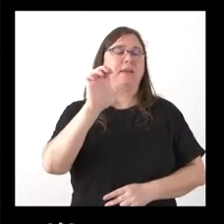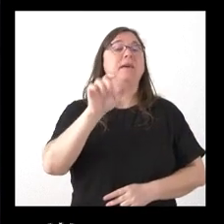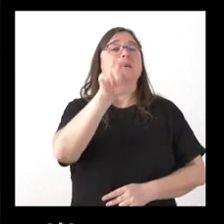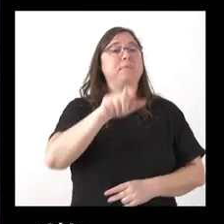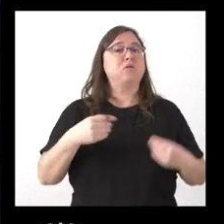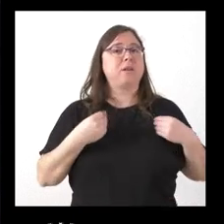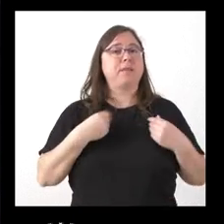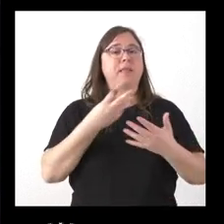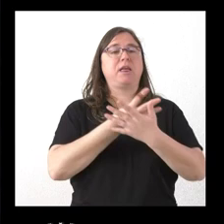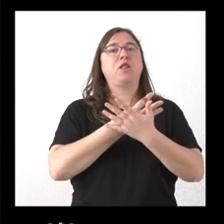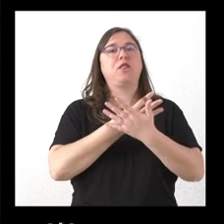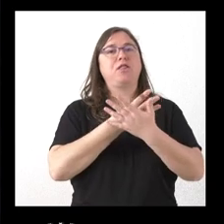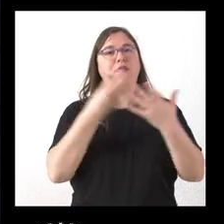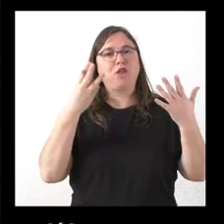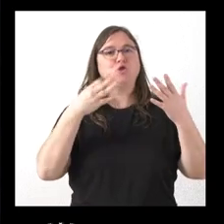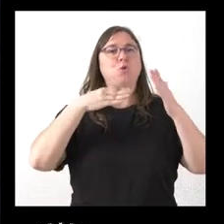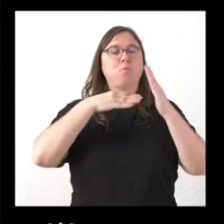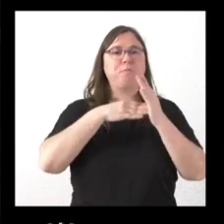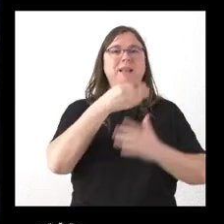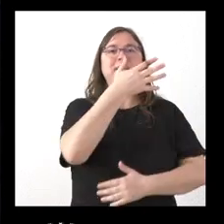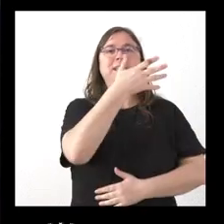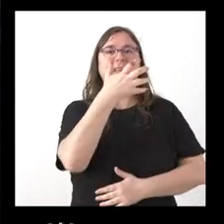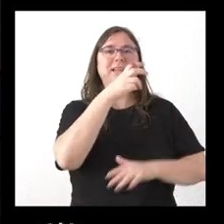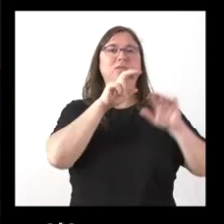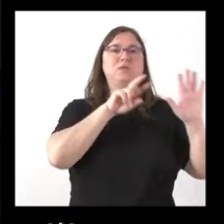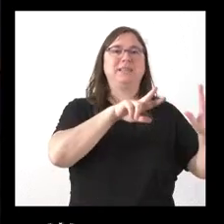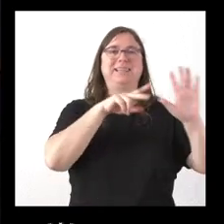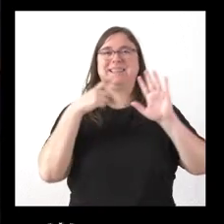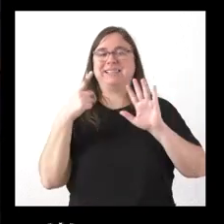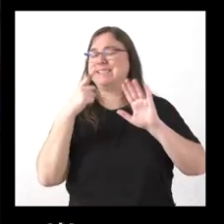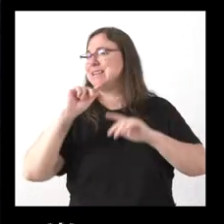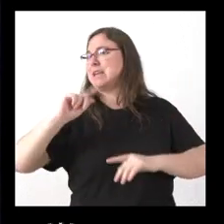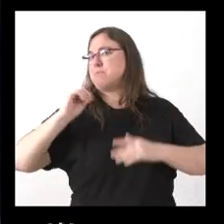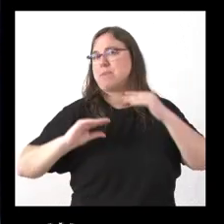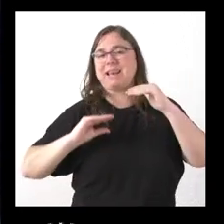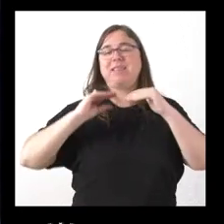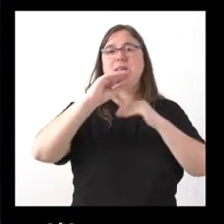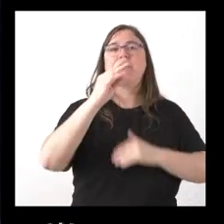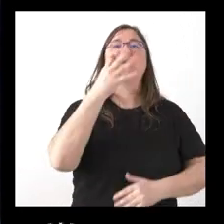586 habitantes es el que más recibe de este tramo recibe